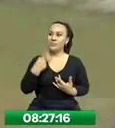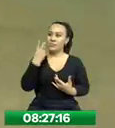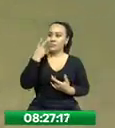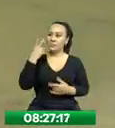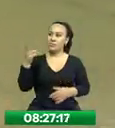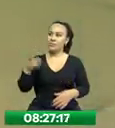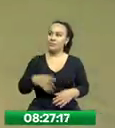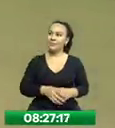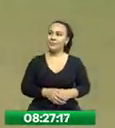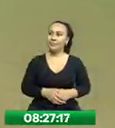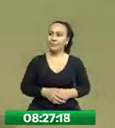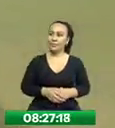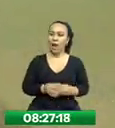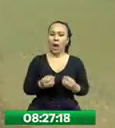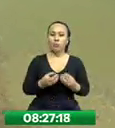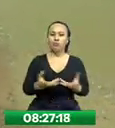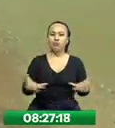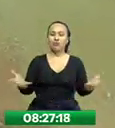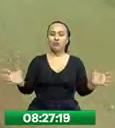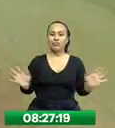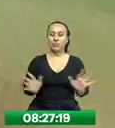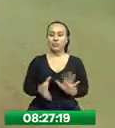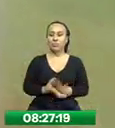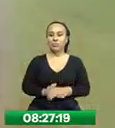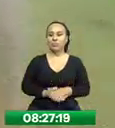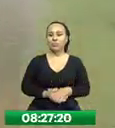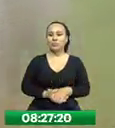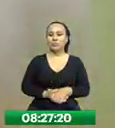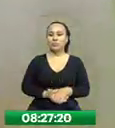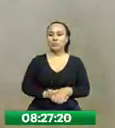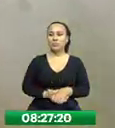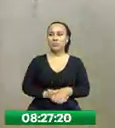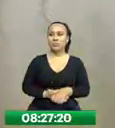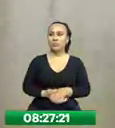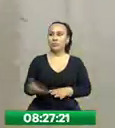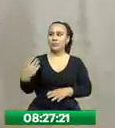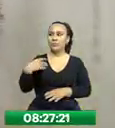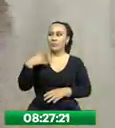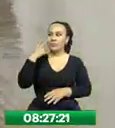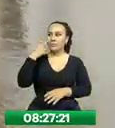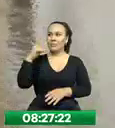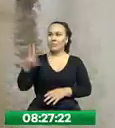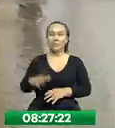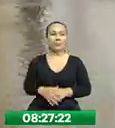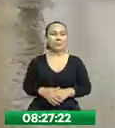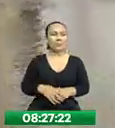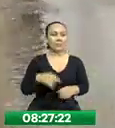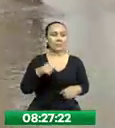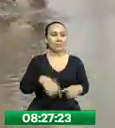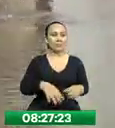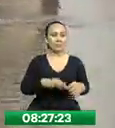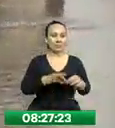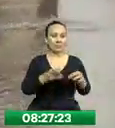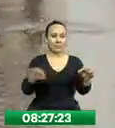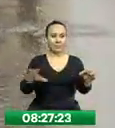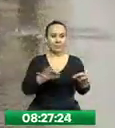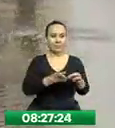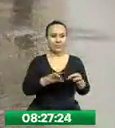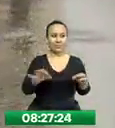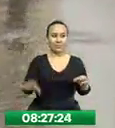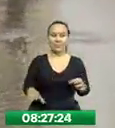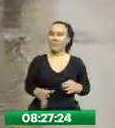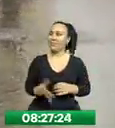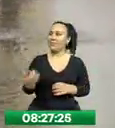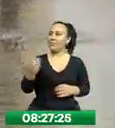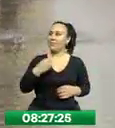Listo, es incómodo. A ver, para que se ubiquen mejor, Sauces 2, acá está la peatonal, de este